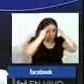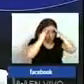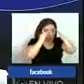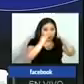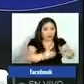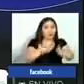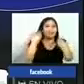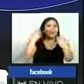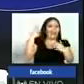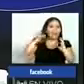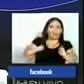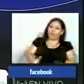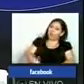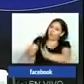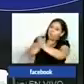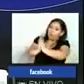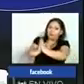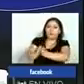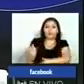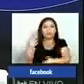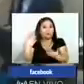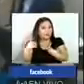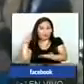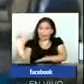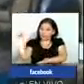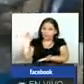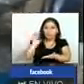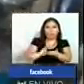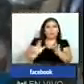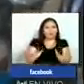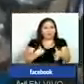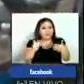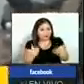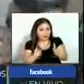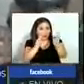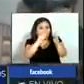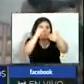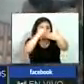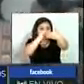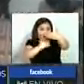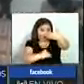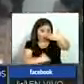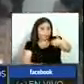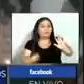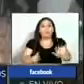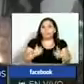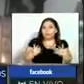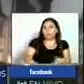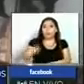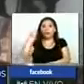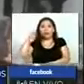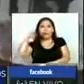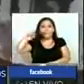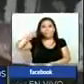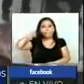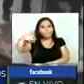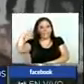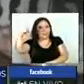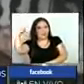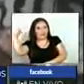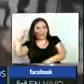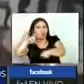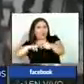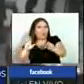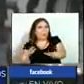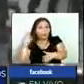solicitud del gobierno. Los préstamos aprobados se dividen en la siguiente manera, o de la siguiente manera, 20 millones de